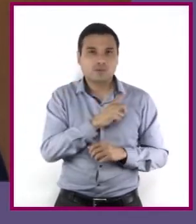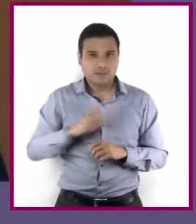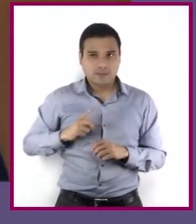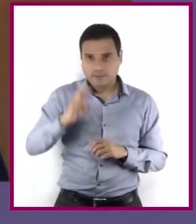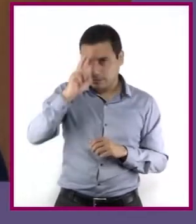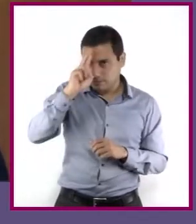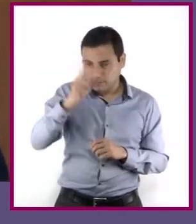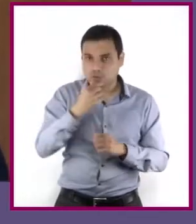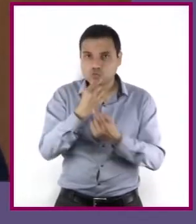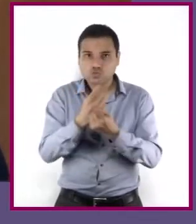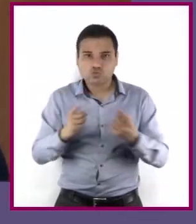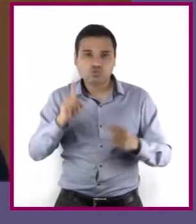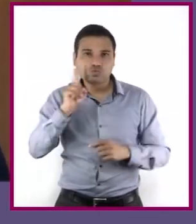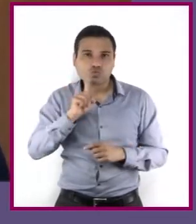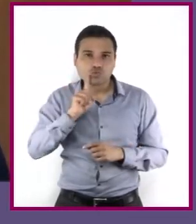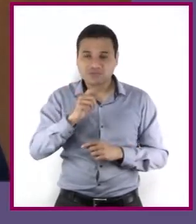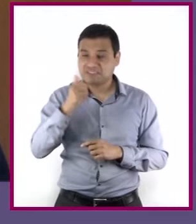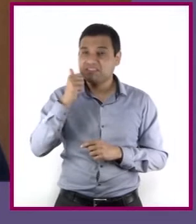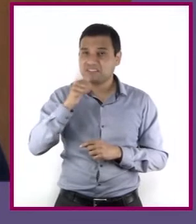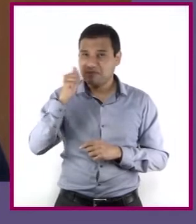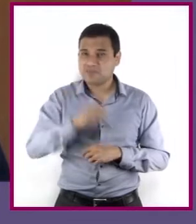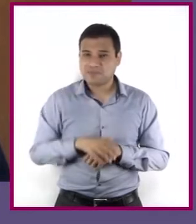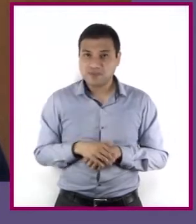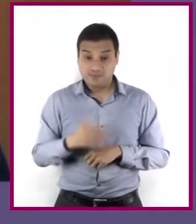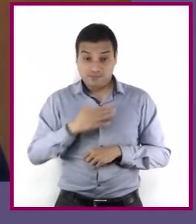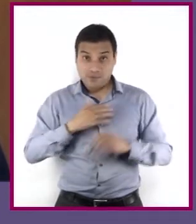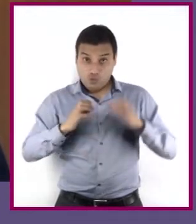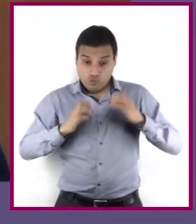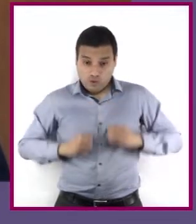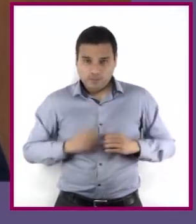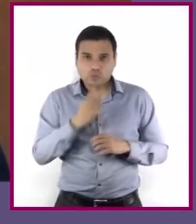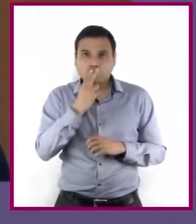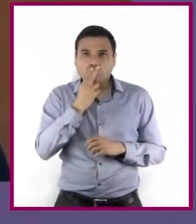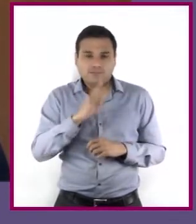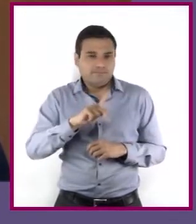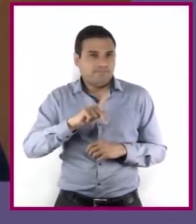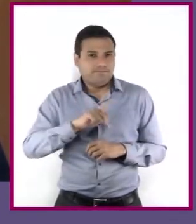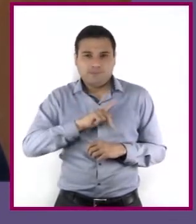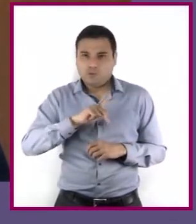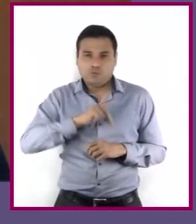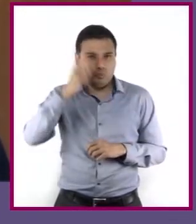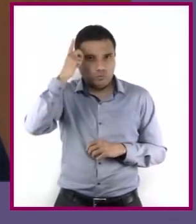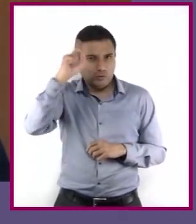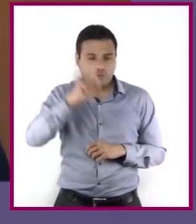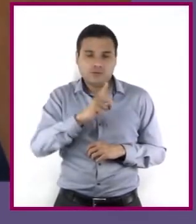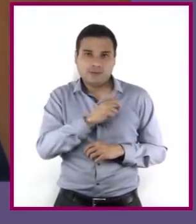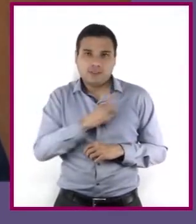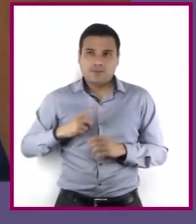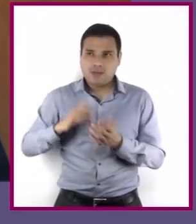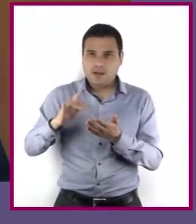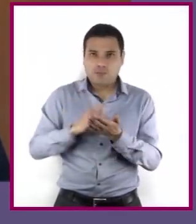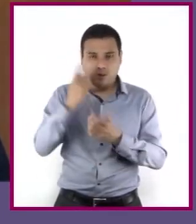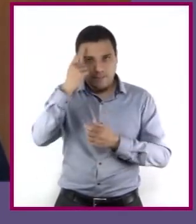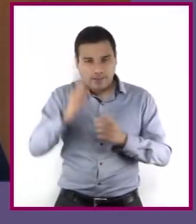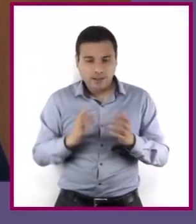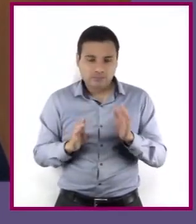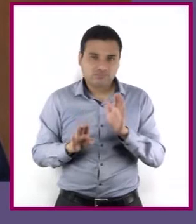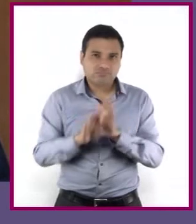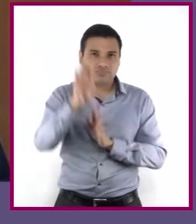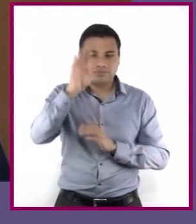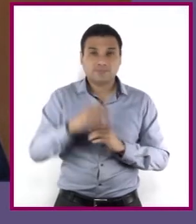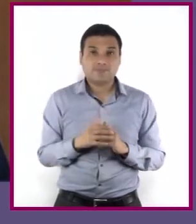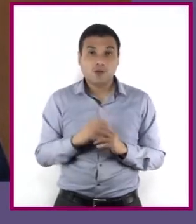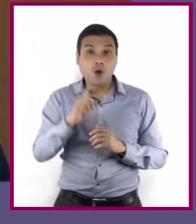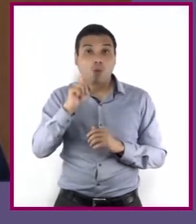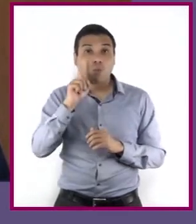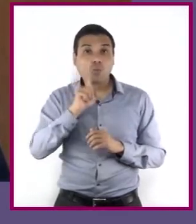en todo momento. Deben saber que nuestro cuerpo nos pertenece y deben apoyarnos para salir adelante. Nosotras debemos saber que